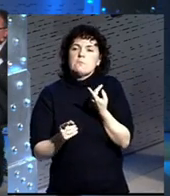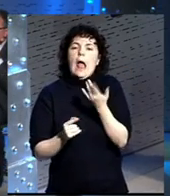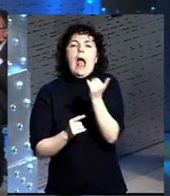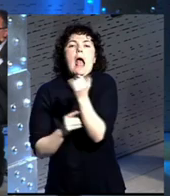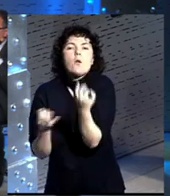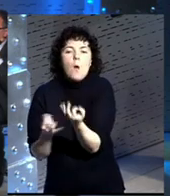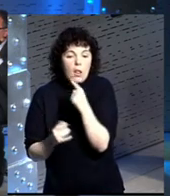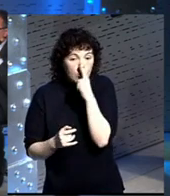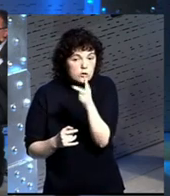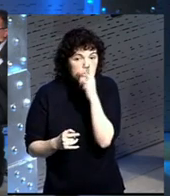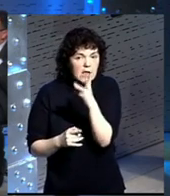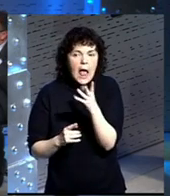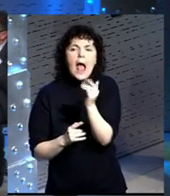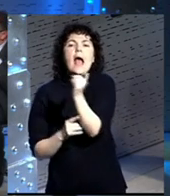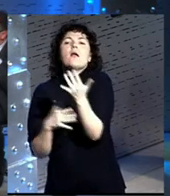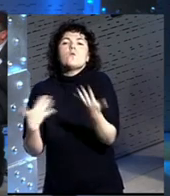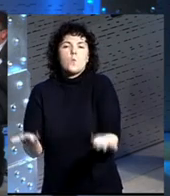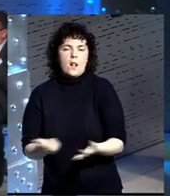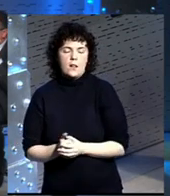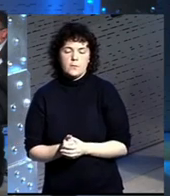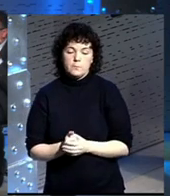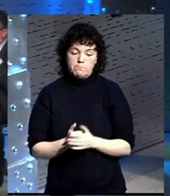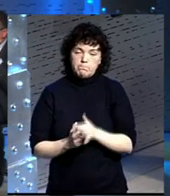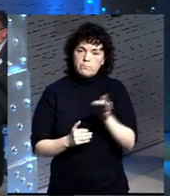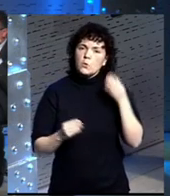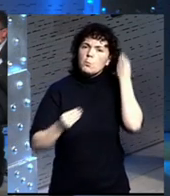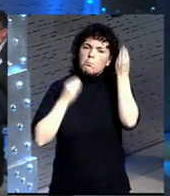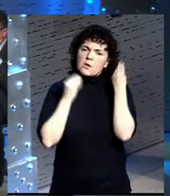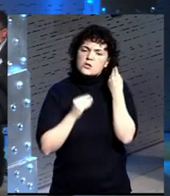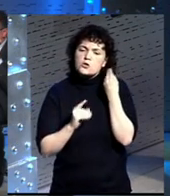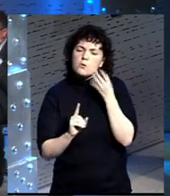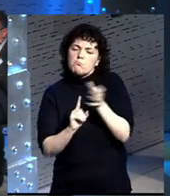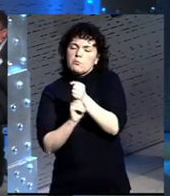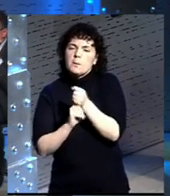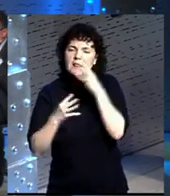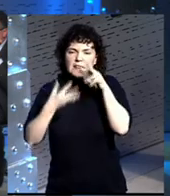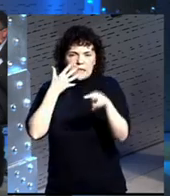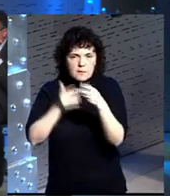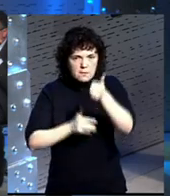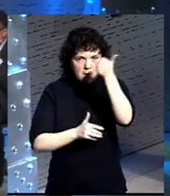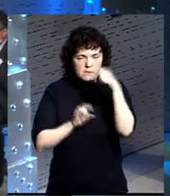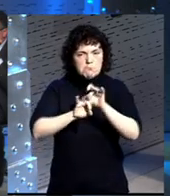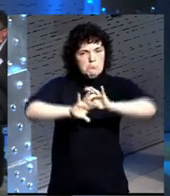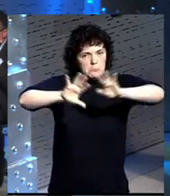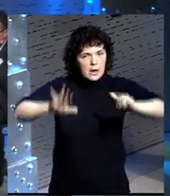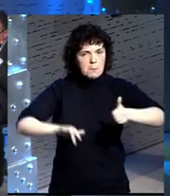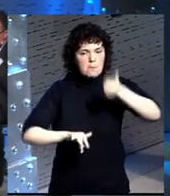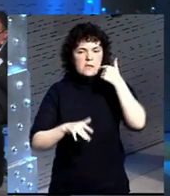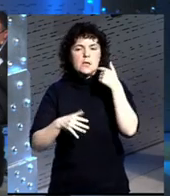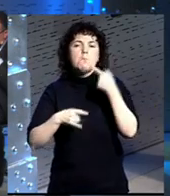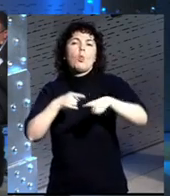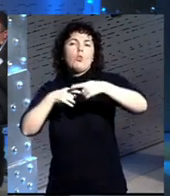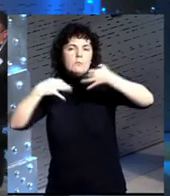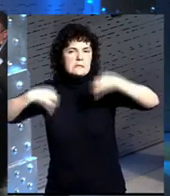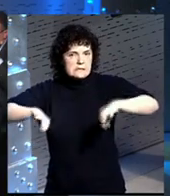encontrar dentro de 2 o 3 años? Yo creo que nos vamos a encontrar más transparencia, más claridad, productos más sencillos y